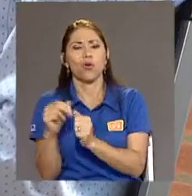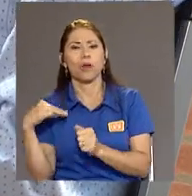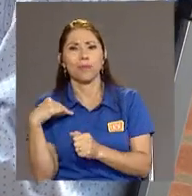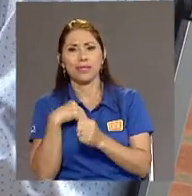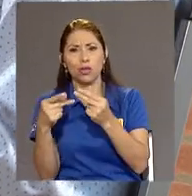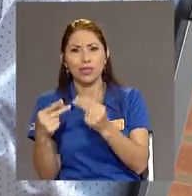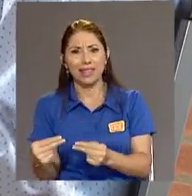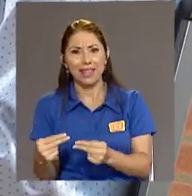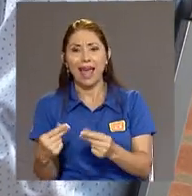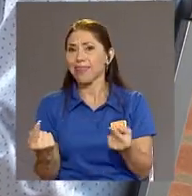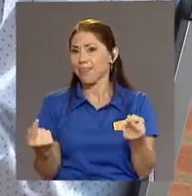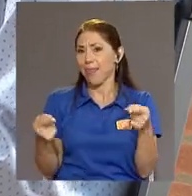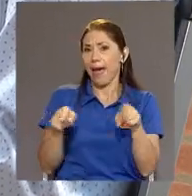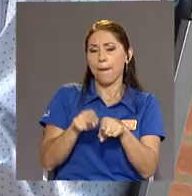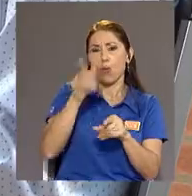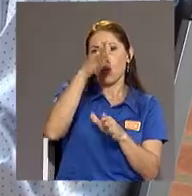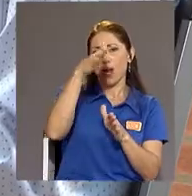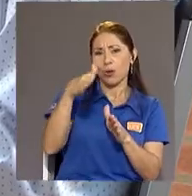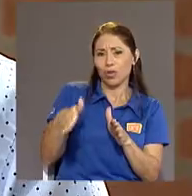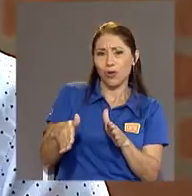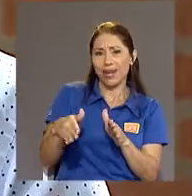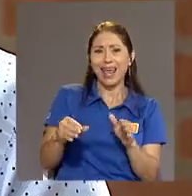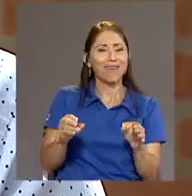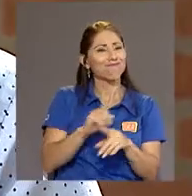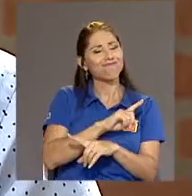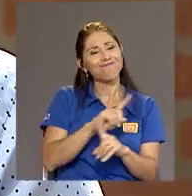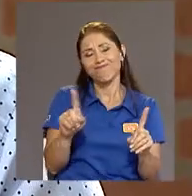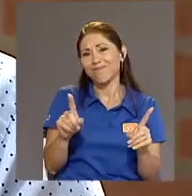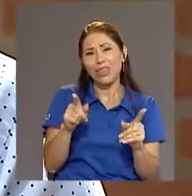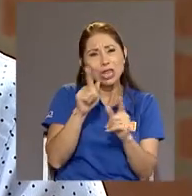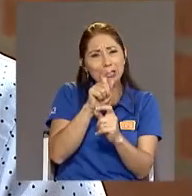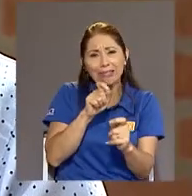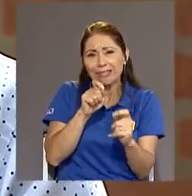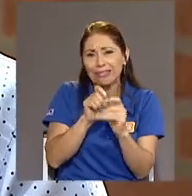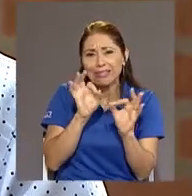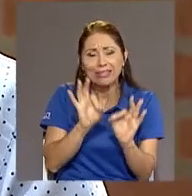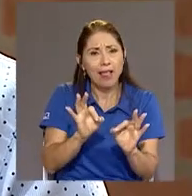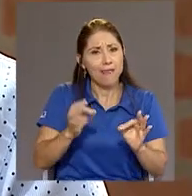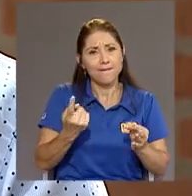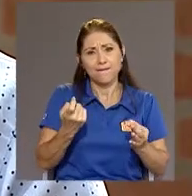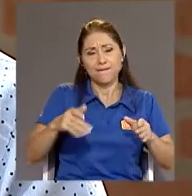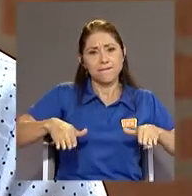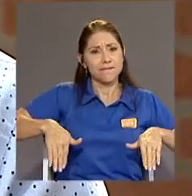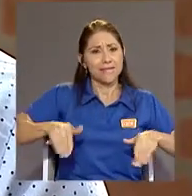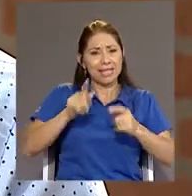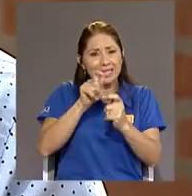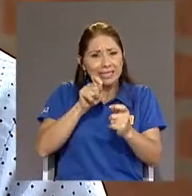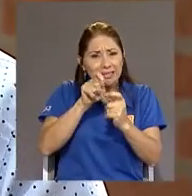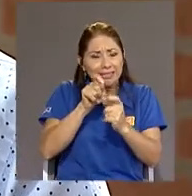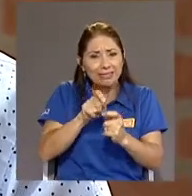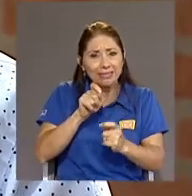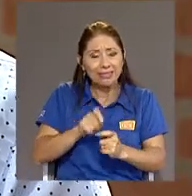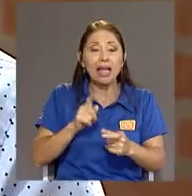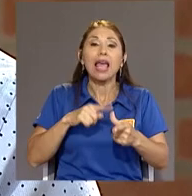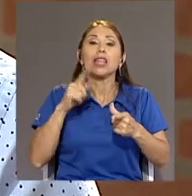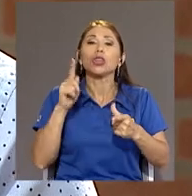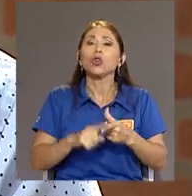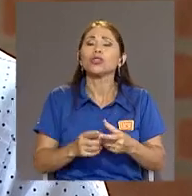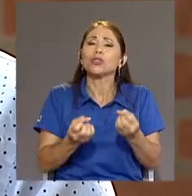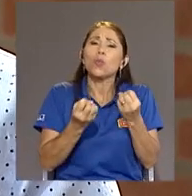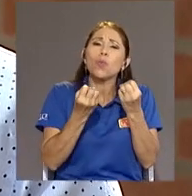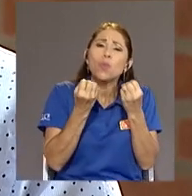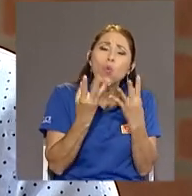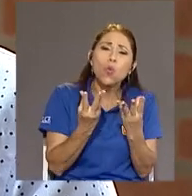Contraloría llegan a ese nivel de minuciosidad. Entonces, ¿qué le puedo decir, don Rafael? Son miles de millones que se